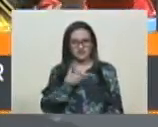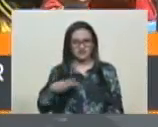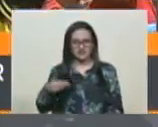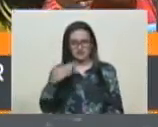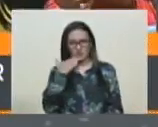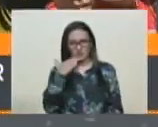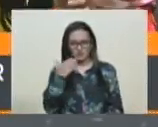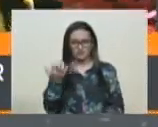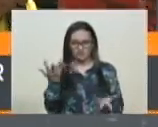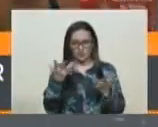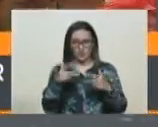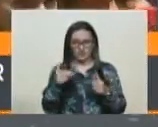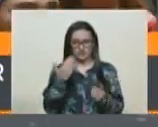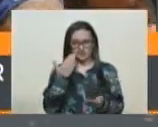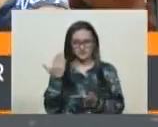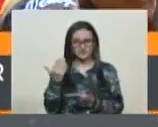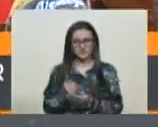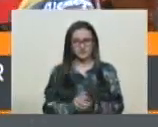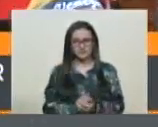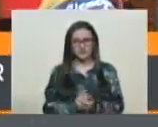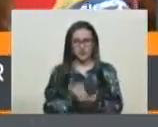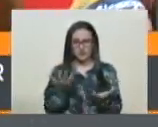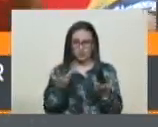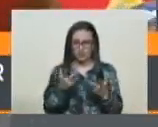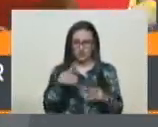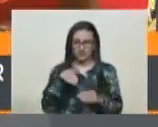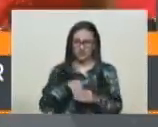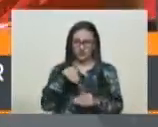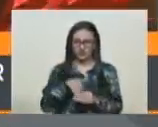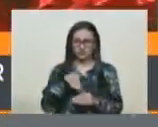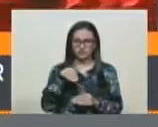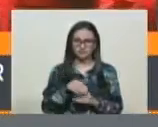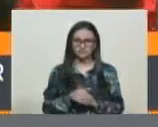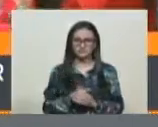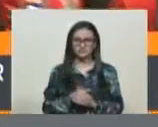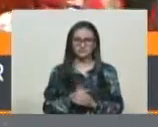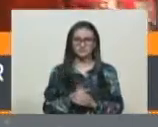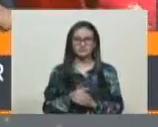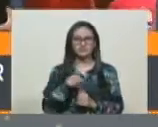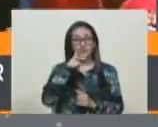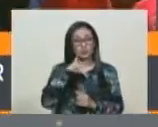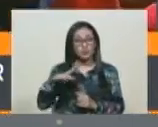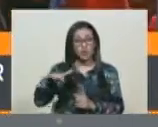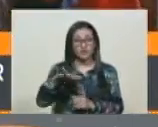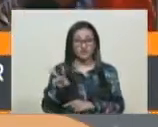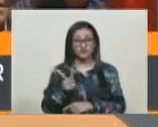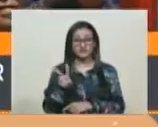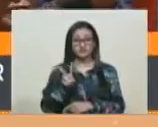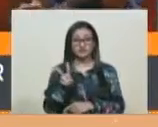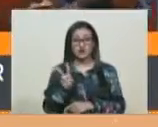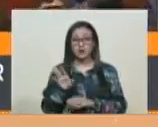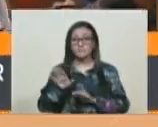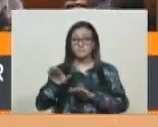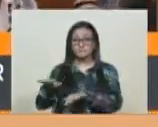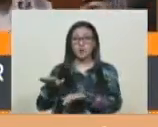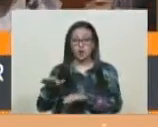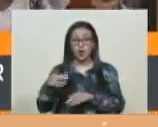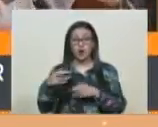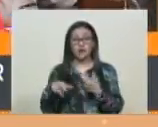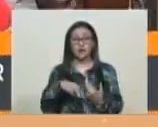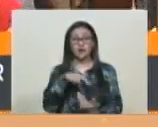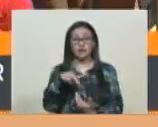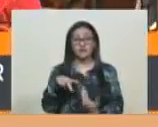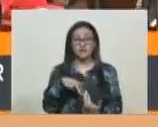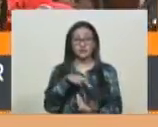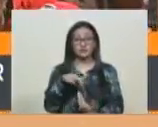Unidos. Y que cuente los votos con los que el pueblo venezolano ha respaldado a la revolución